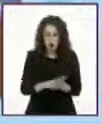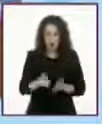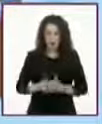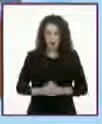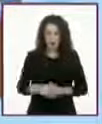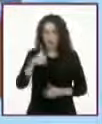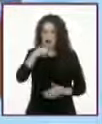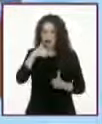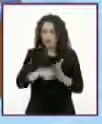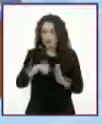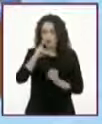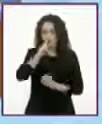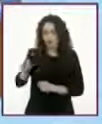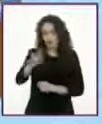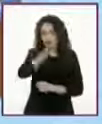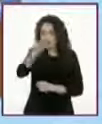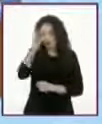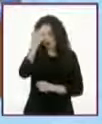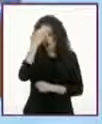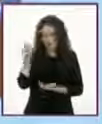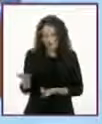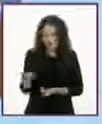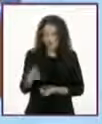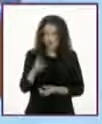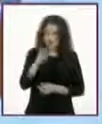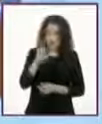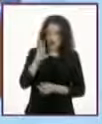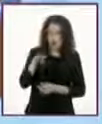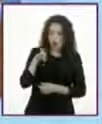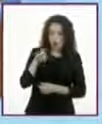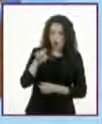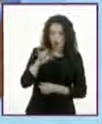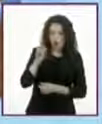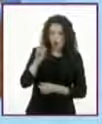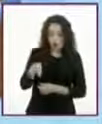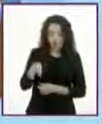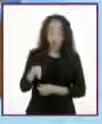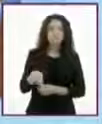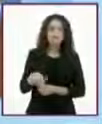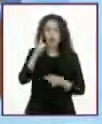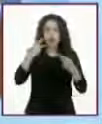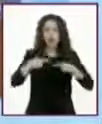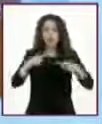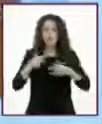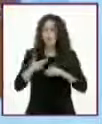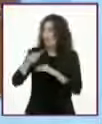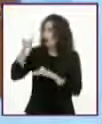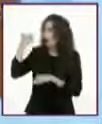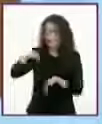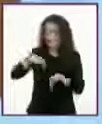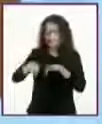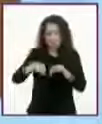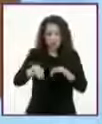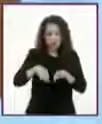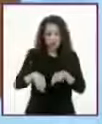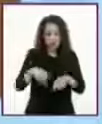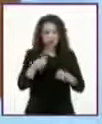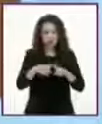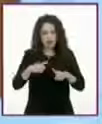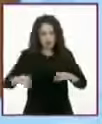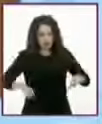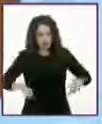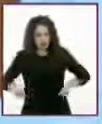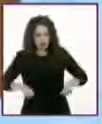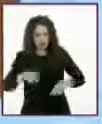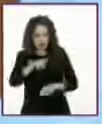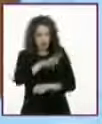empleo o proyecto. Sirve para dar constancia del desempeño que tuvo una persona y lo que podría aportar en tareas similares.